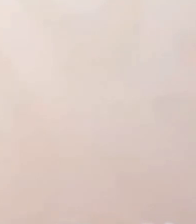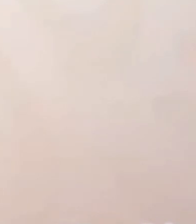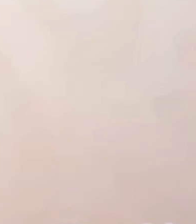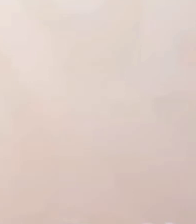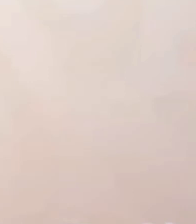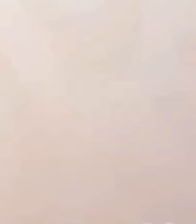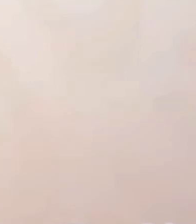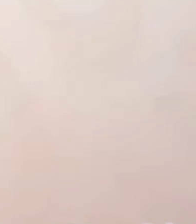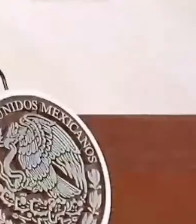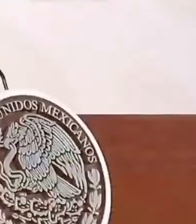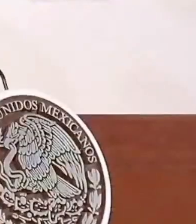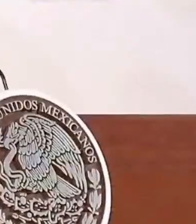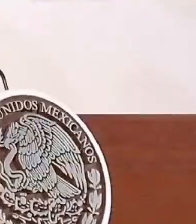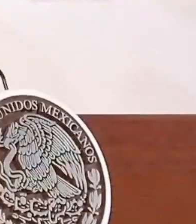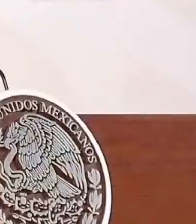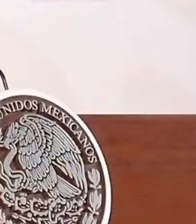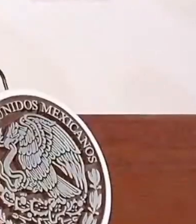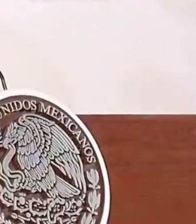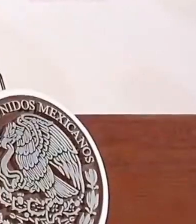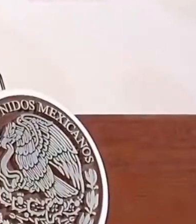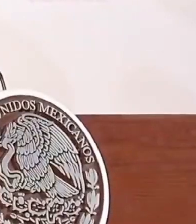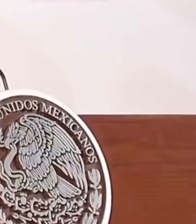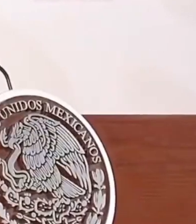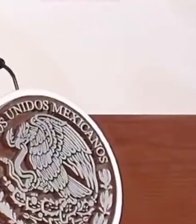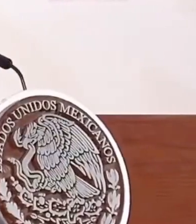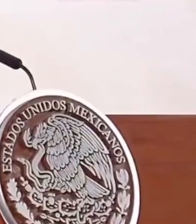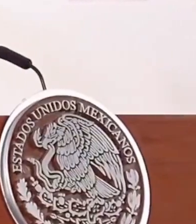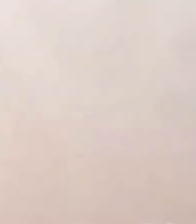es saludable.